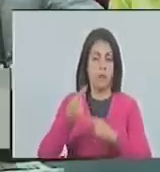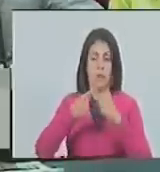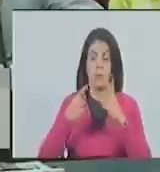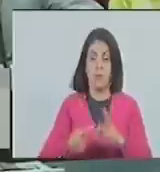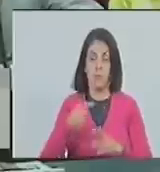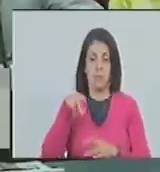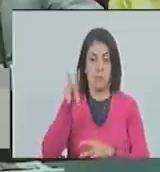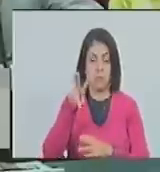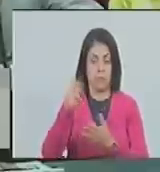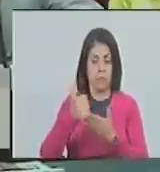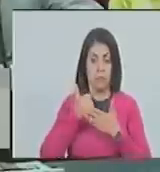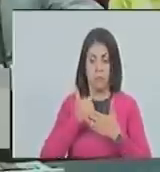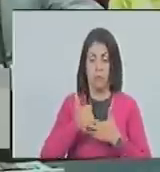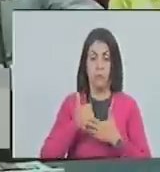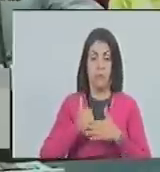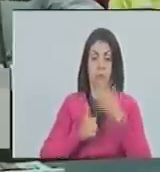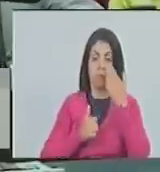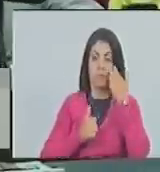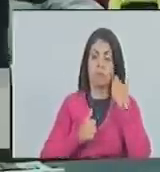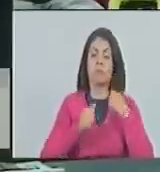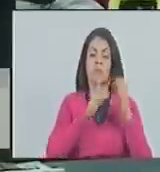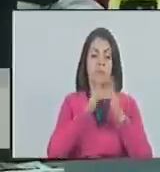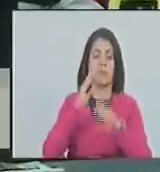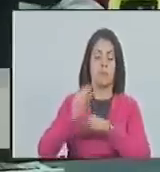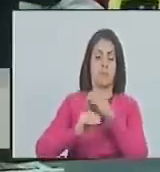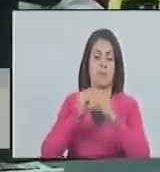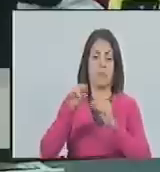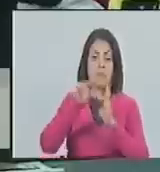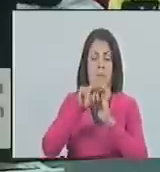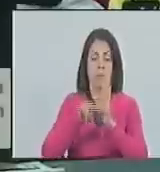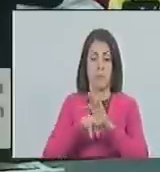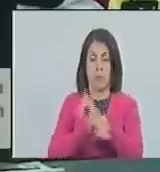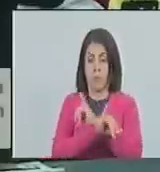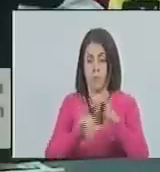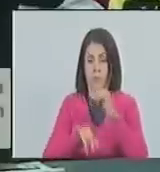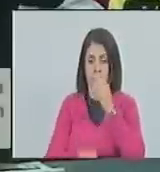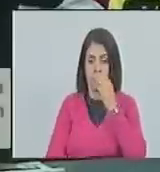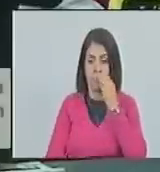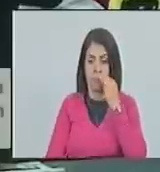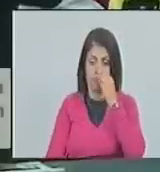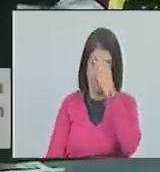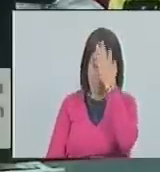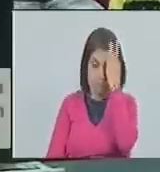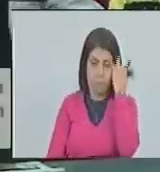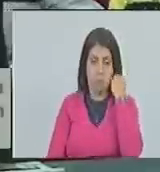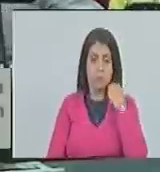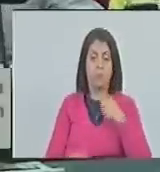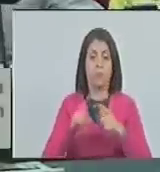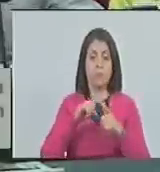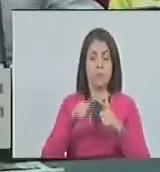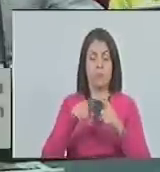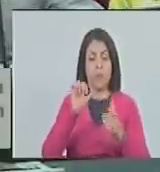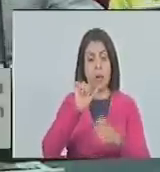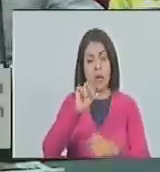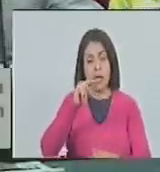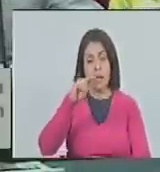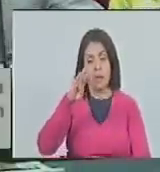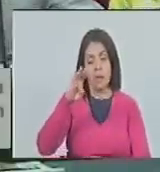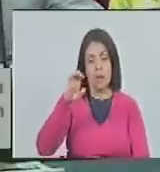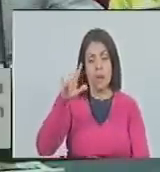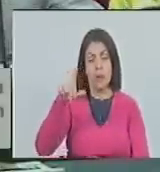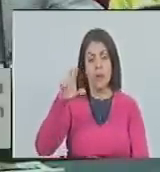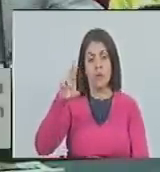simplemente beneficiarios de un orden hecho a su medida. Fin de la cita. Eso lo dice Aníbal Romero en un ensayo que